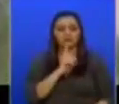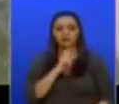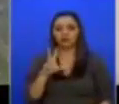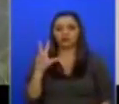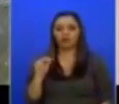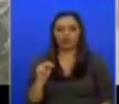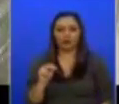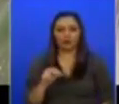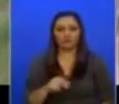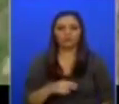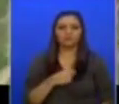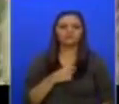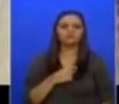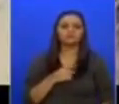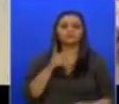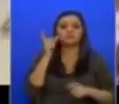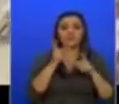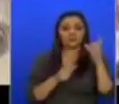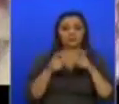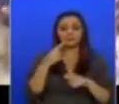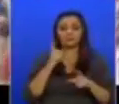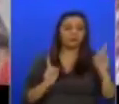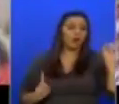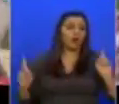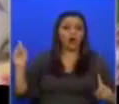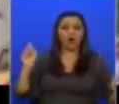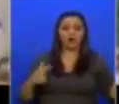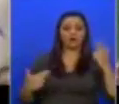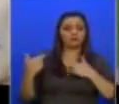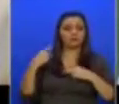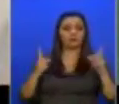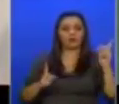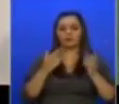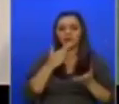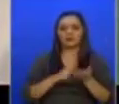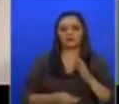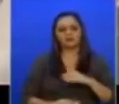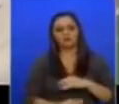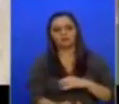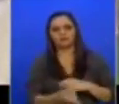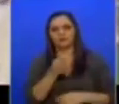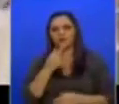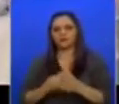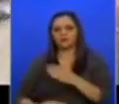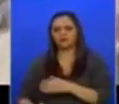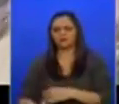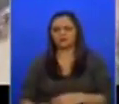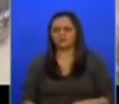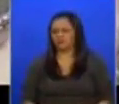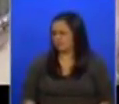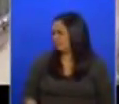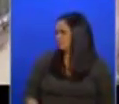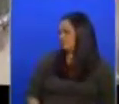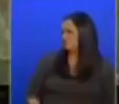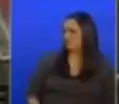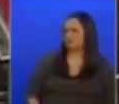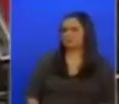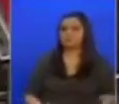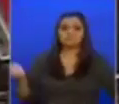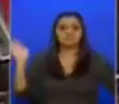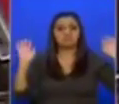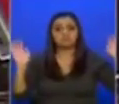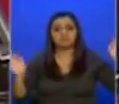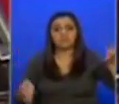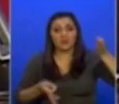No vamos a rellenar. Pero esta gente para eludir su responsabilidad mandó este pasquín, ¿no? Politiqueros, no sé de